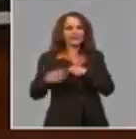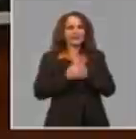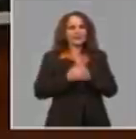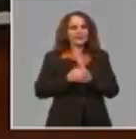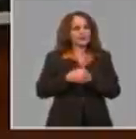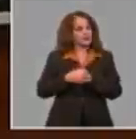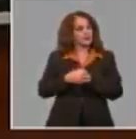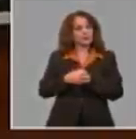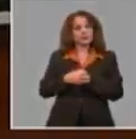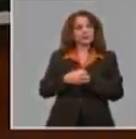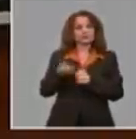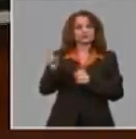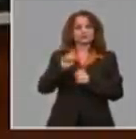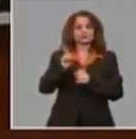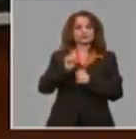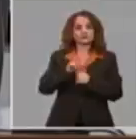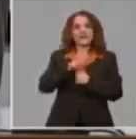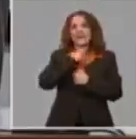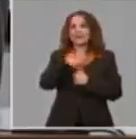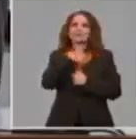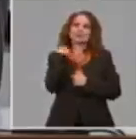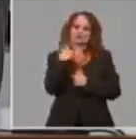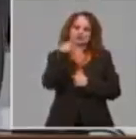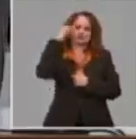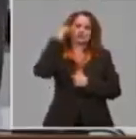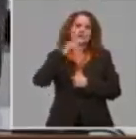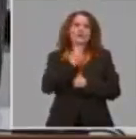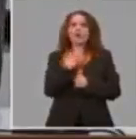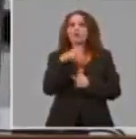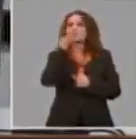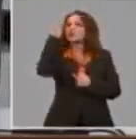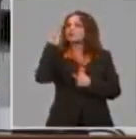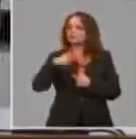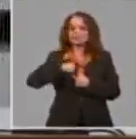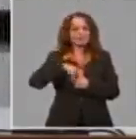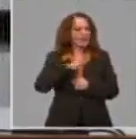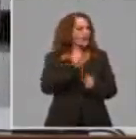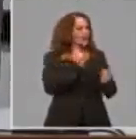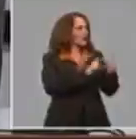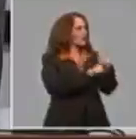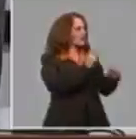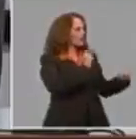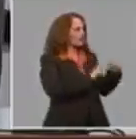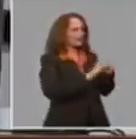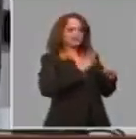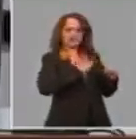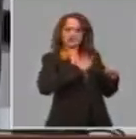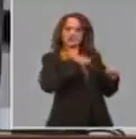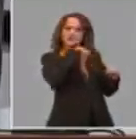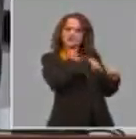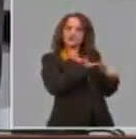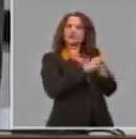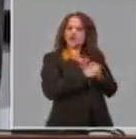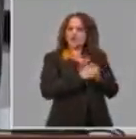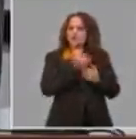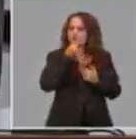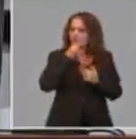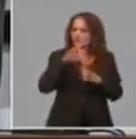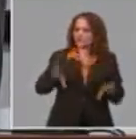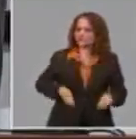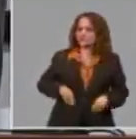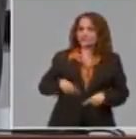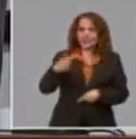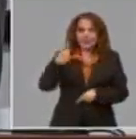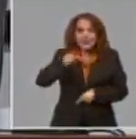cosa es reconocer figuras como las que llenan las que tenemos vidas que hacen determinada actividad de comercio interior de otro mes y otras de conocer